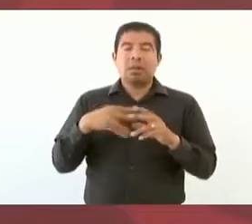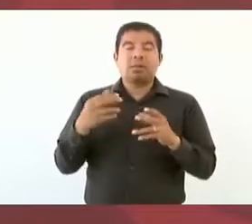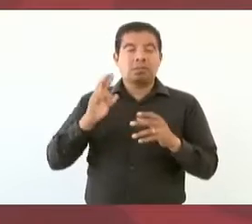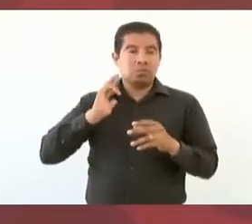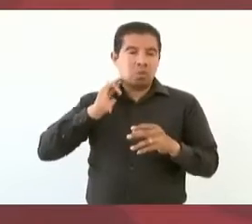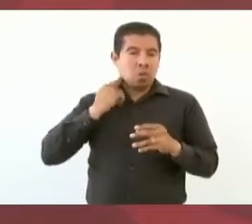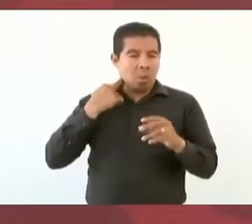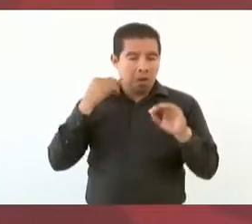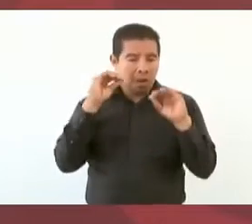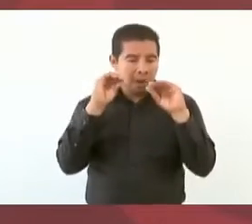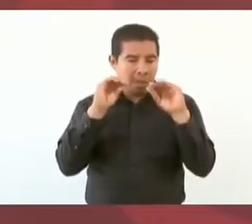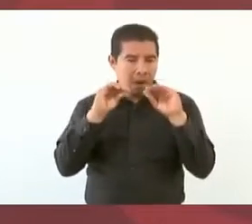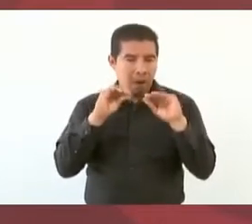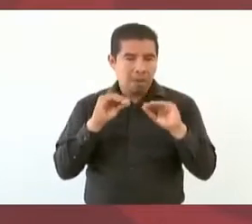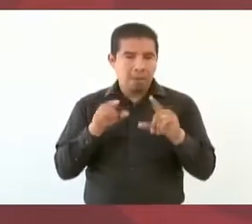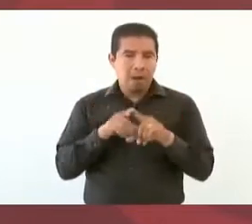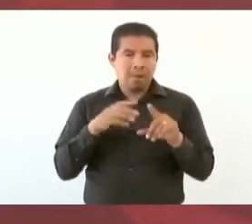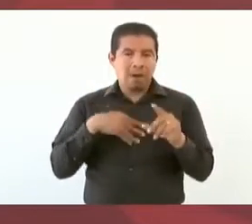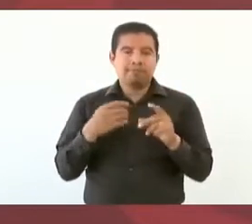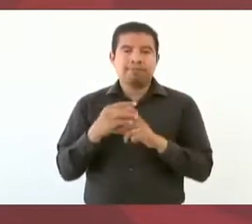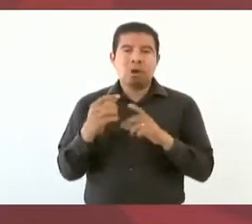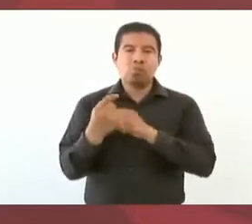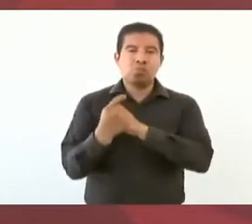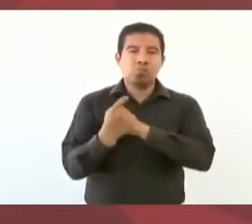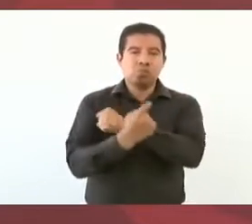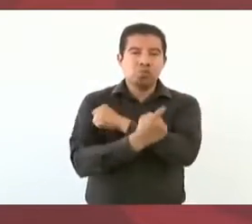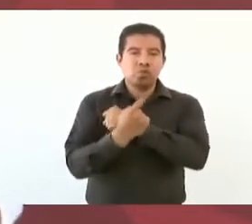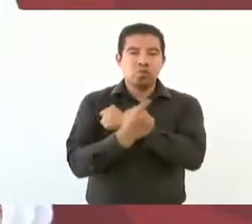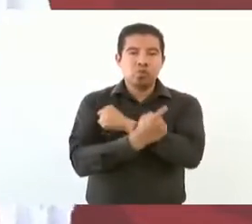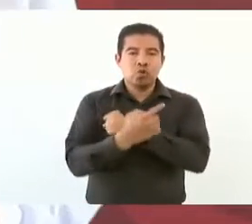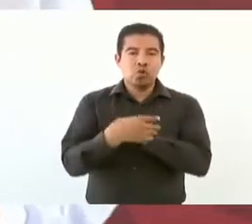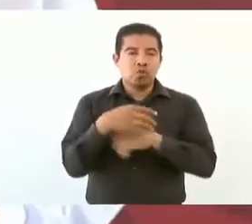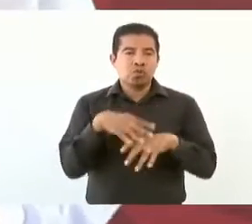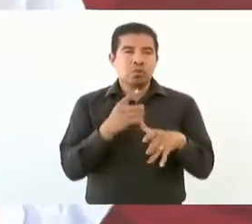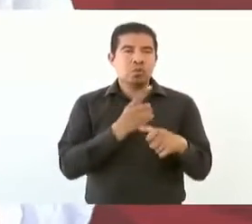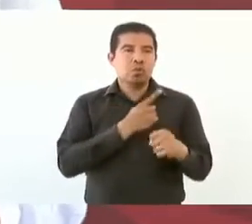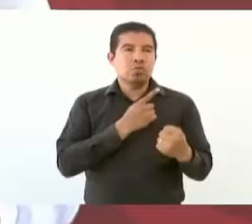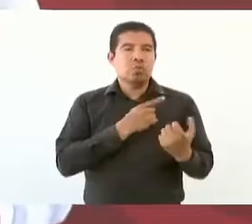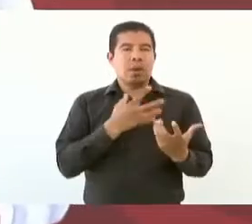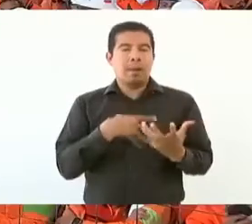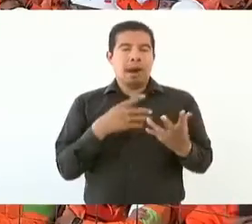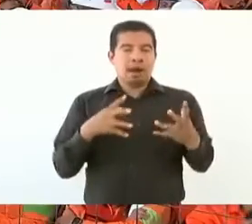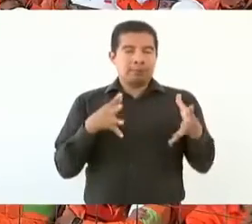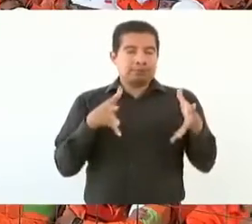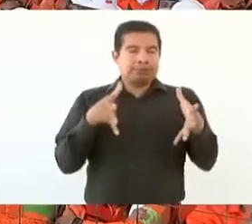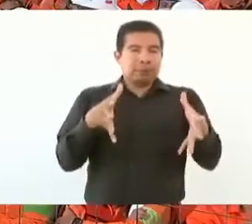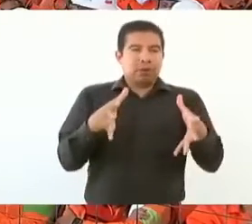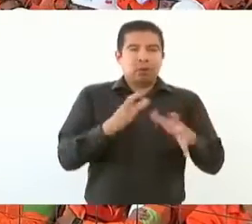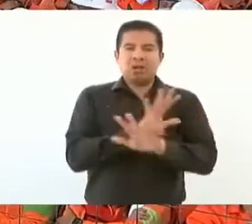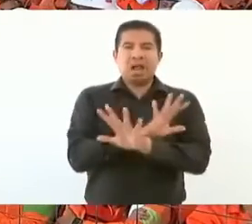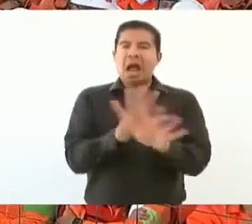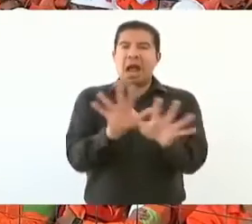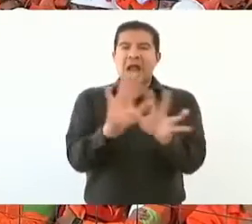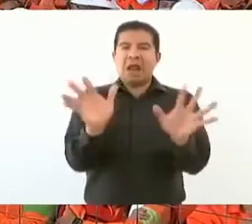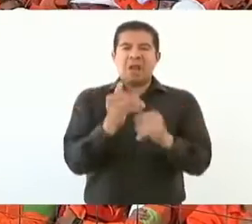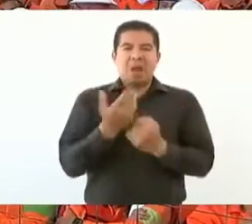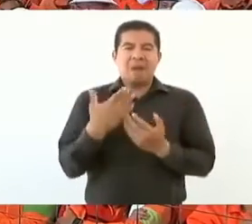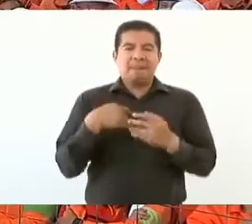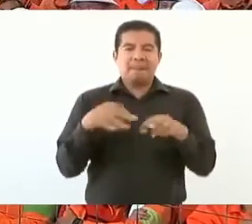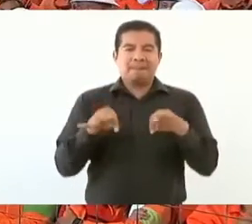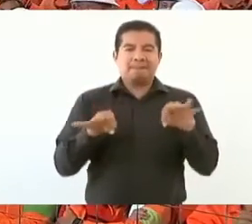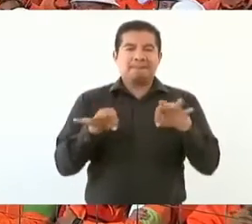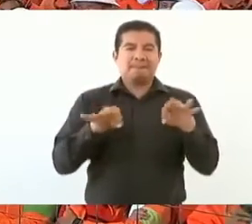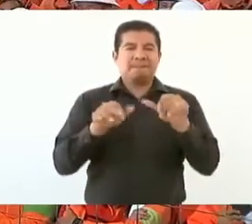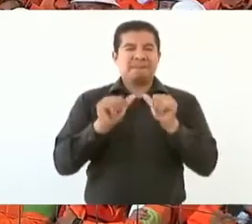robótica, con la automatización, ya ni se iba a utilizar la fuerza de